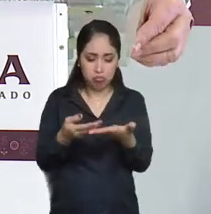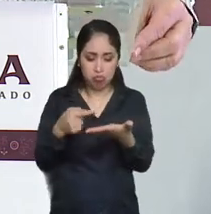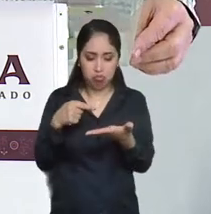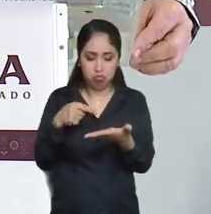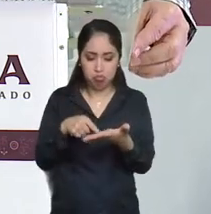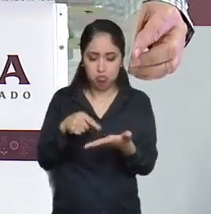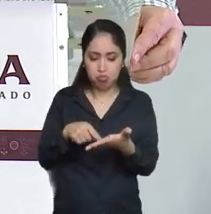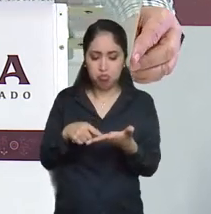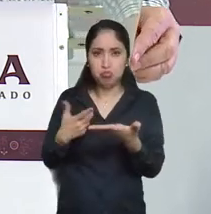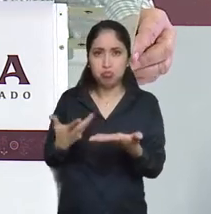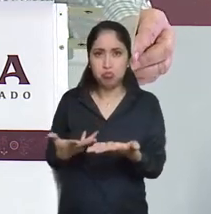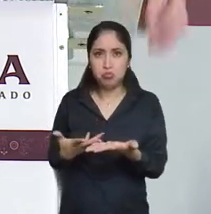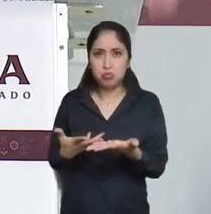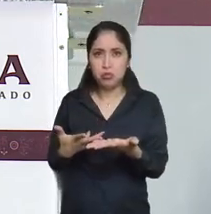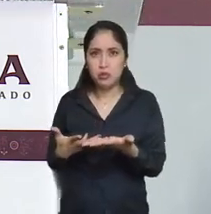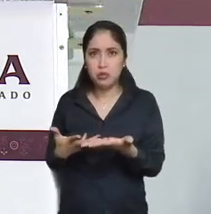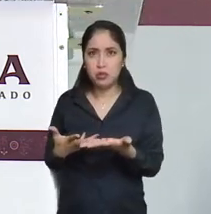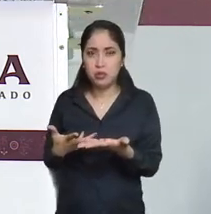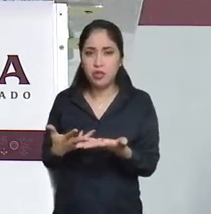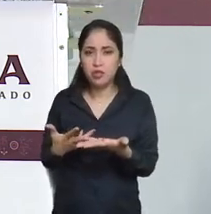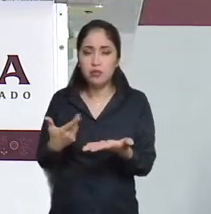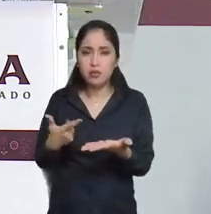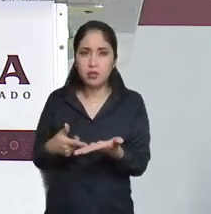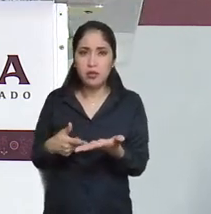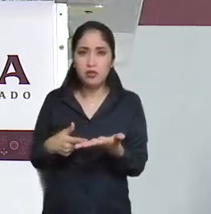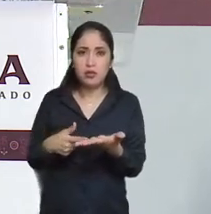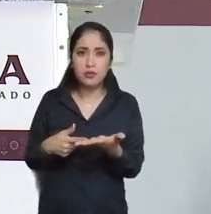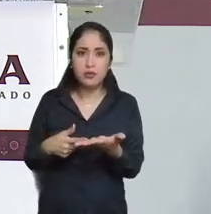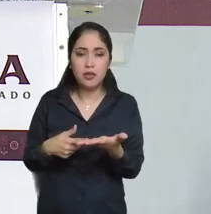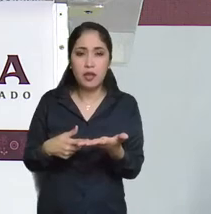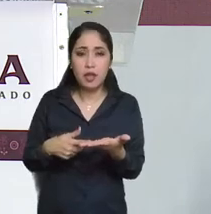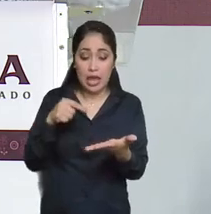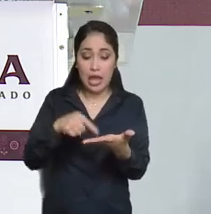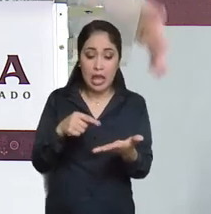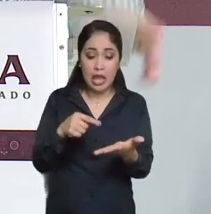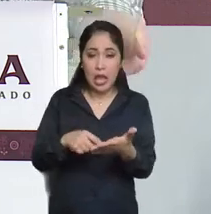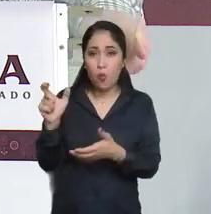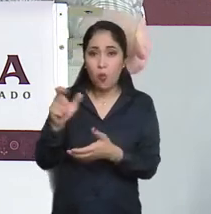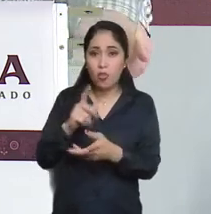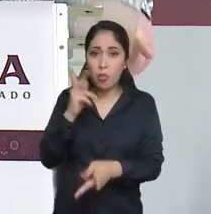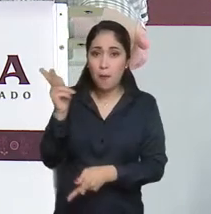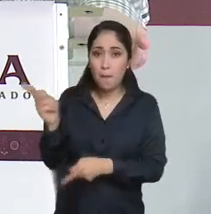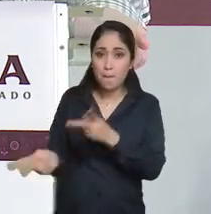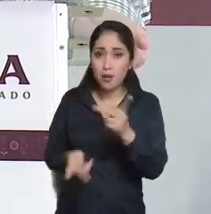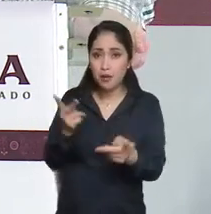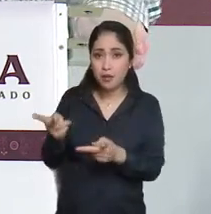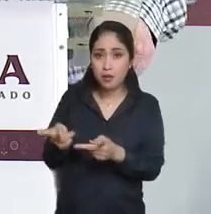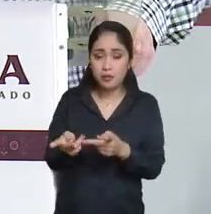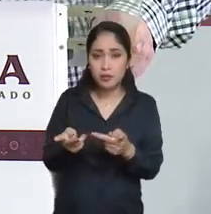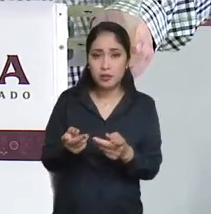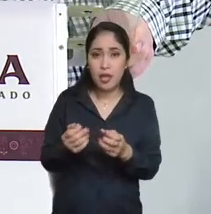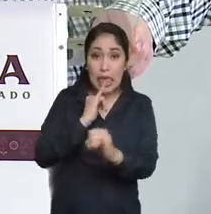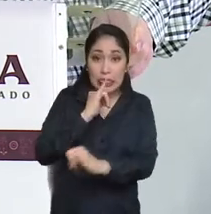que acudieran todos los interesados. Y por lo demás,